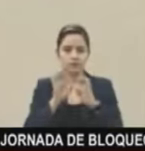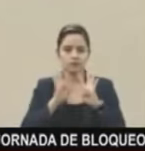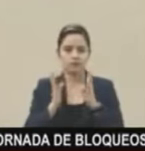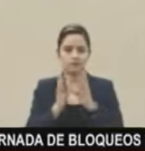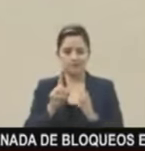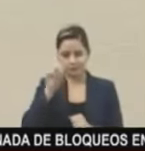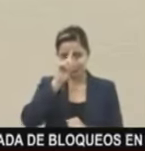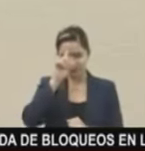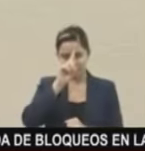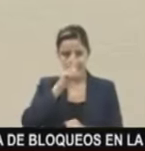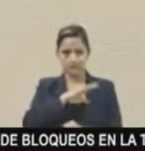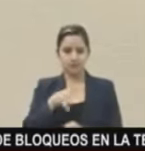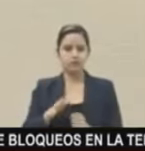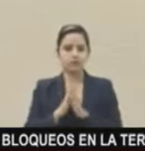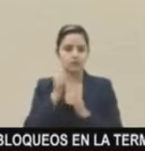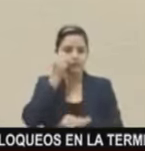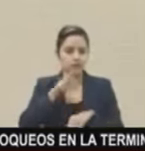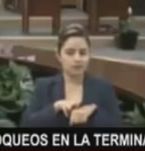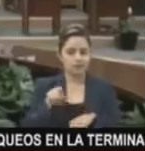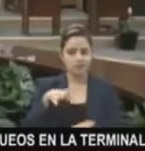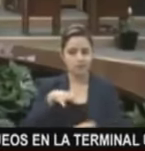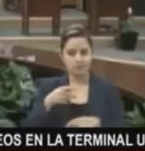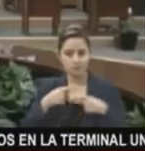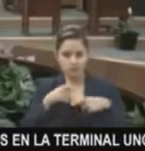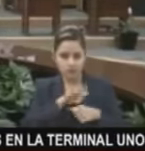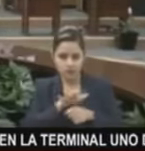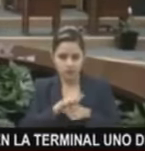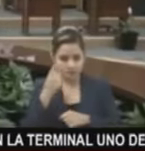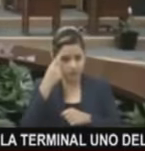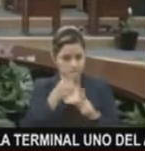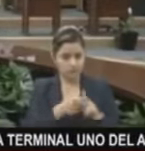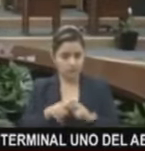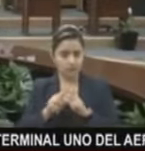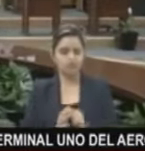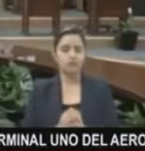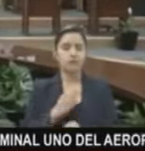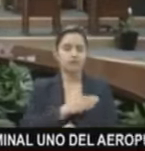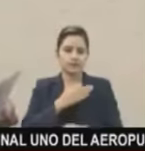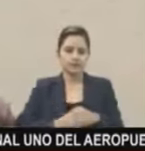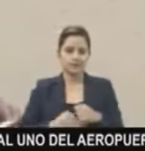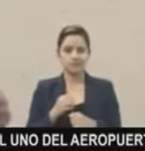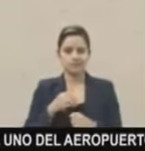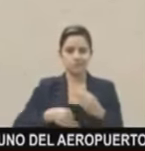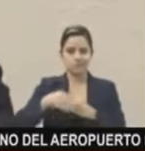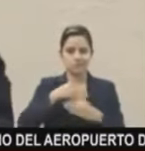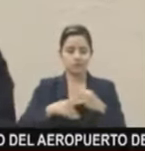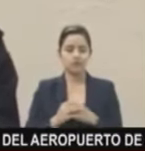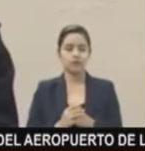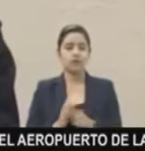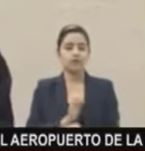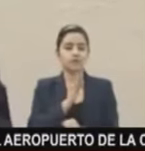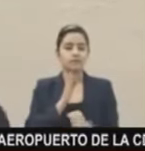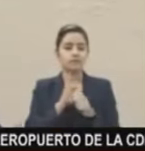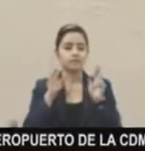el mandato de Andrés Manuel López Obrador. Así es que le digo, se ha confirmado, esto va a ocurrir el domingo 10 de abril, no el 27 como